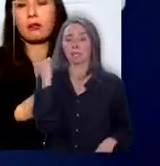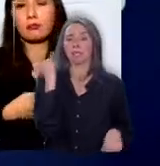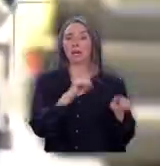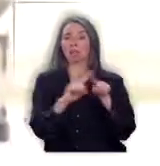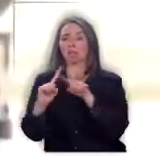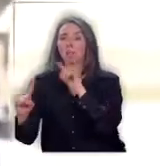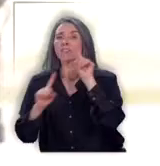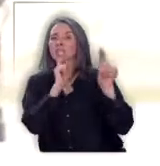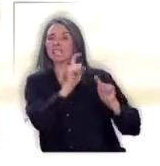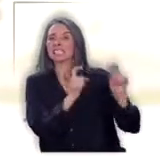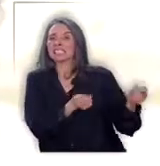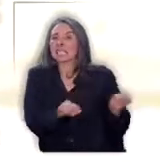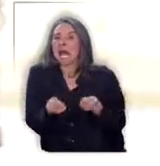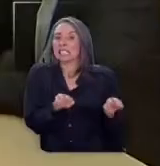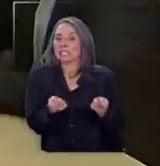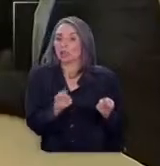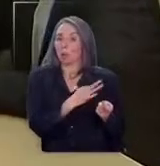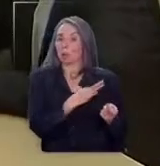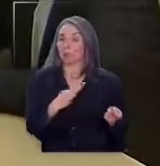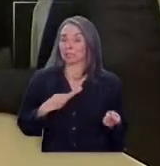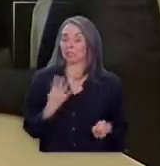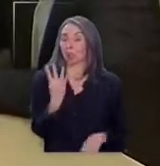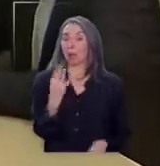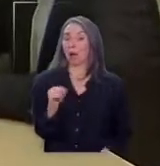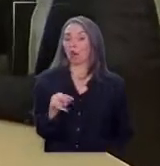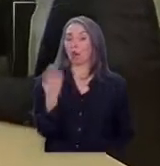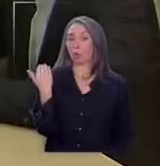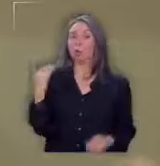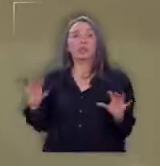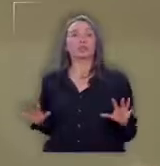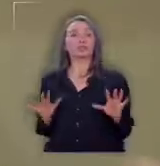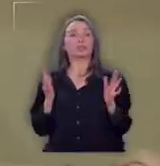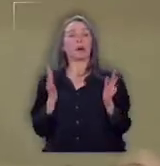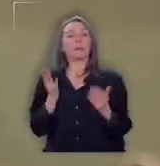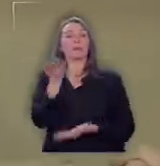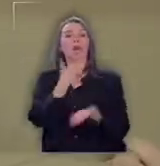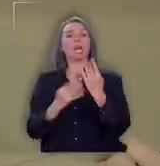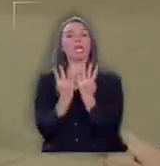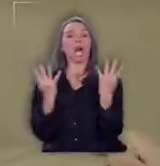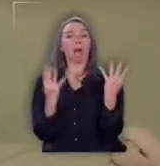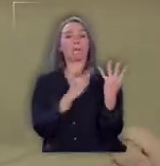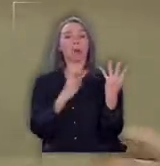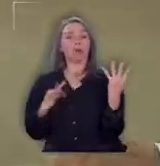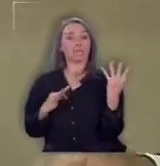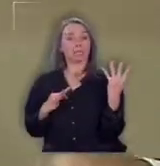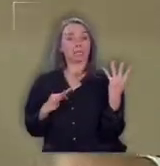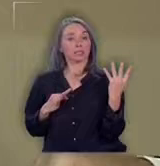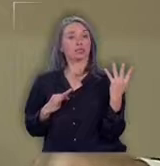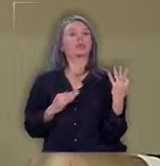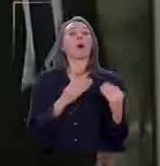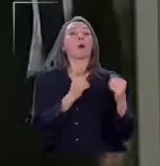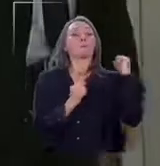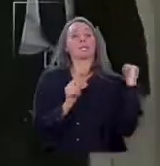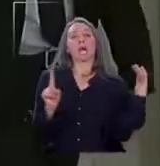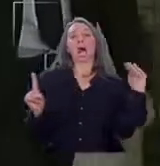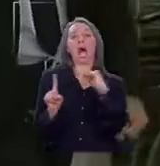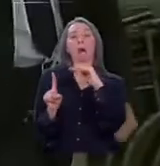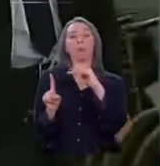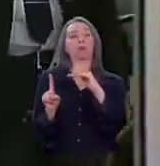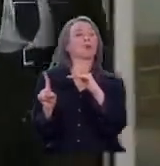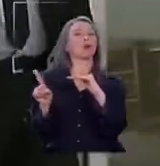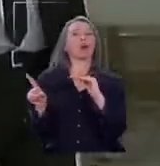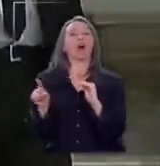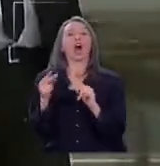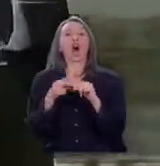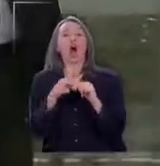diversas críticas a su gestión el pasado 4 de junio en un sorpresivo ajuste de gabinete ese apoyo se consolidó porque su nombre no